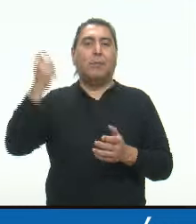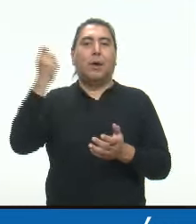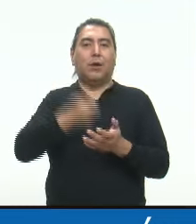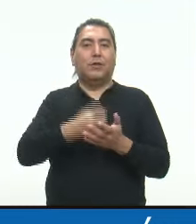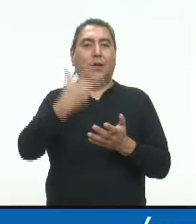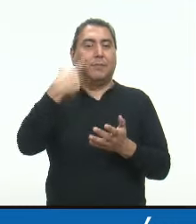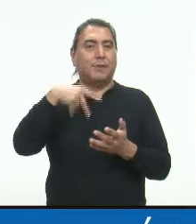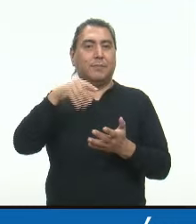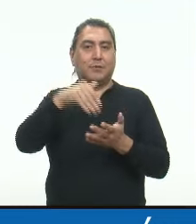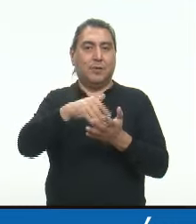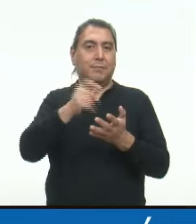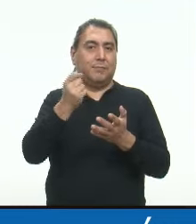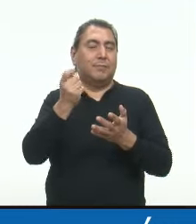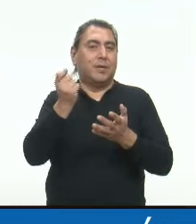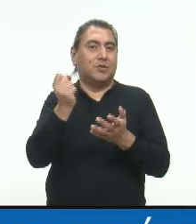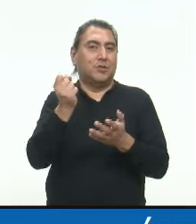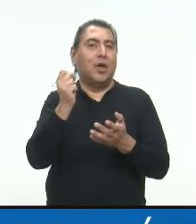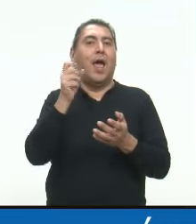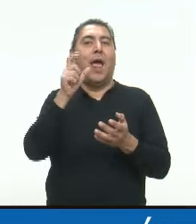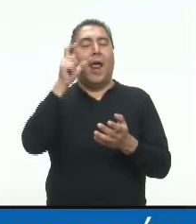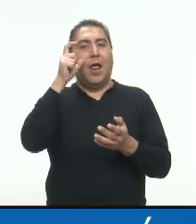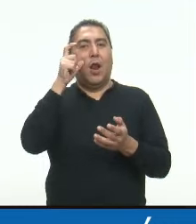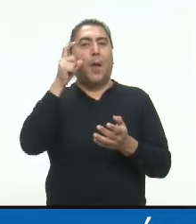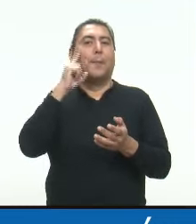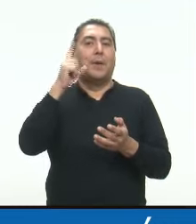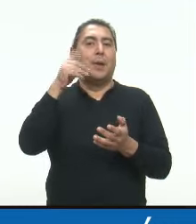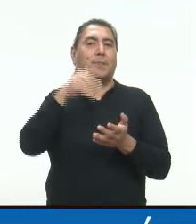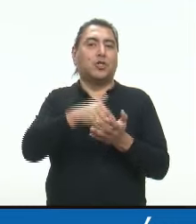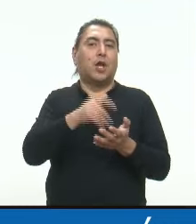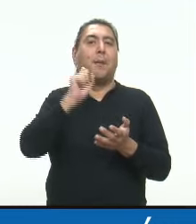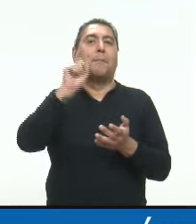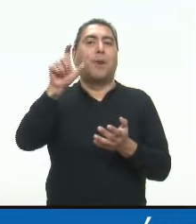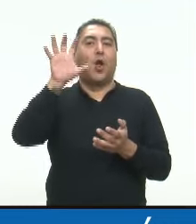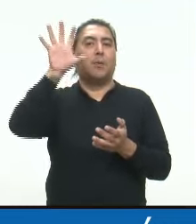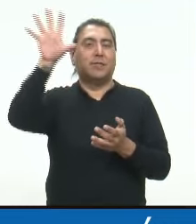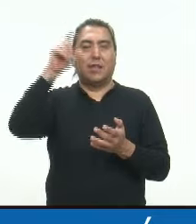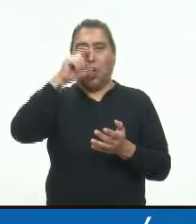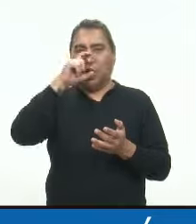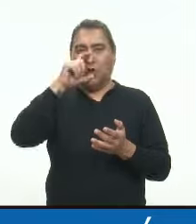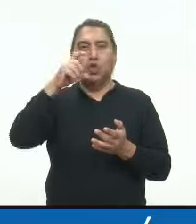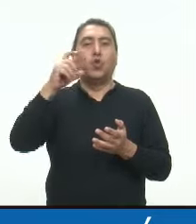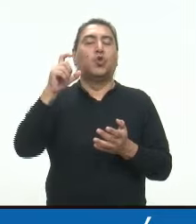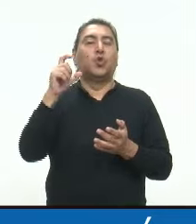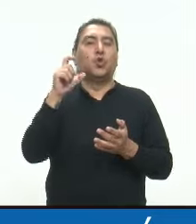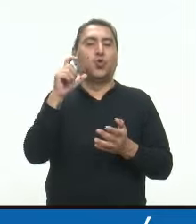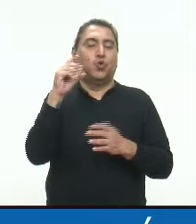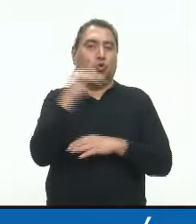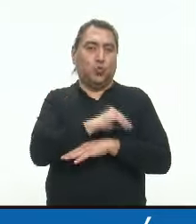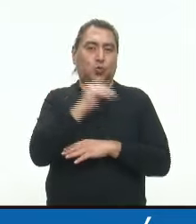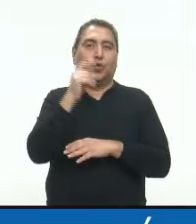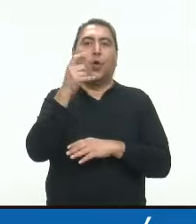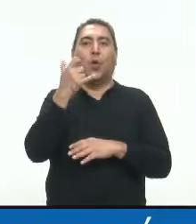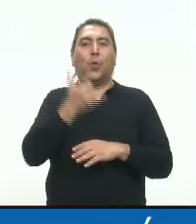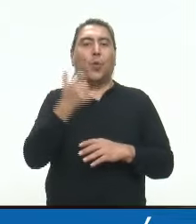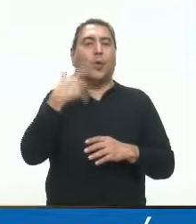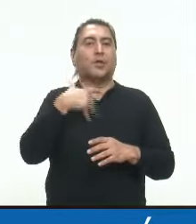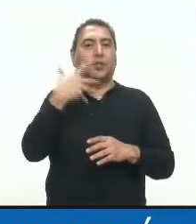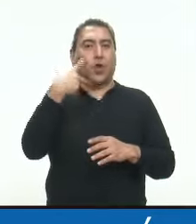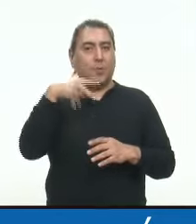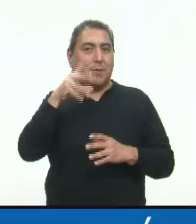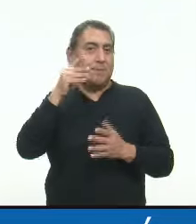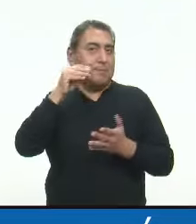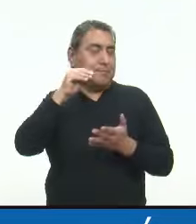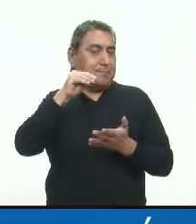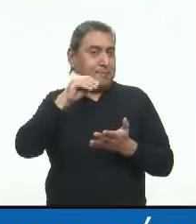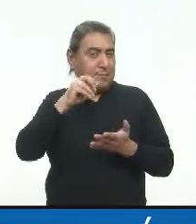En enero fueron 1.000 millones para corrientes, en febrero Chubut recibió 1.500 millones de pesos y Tucumán 2.000 millones de